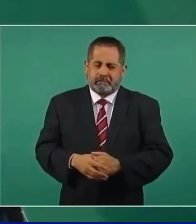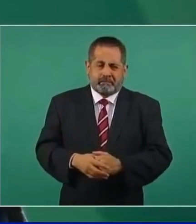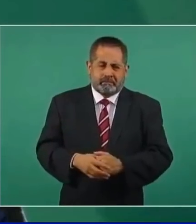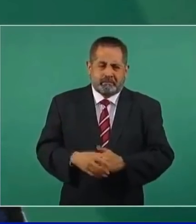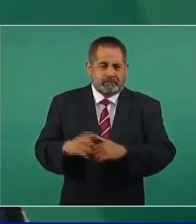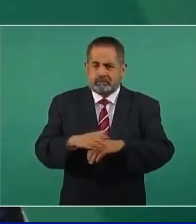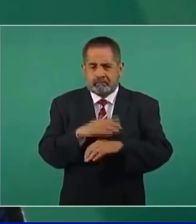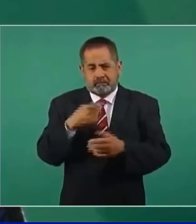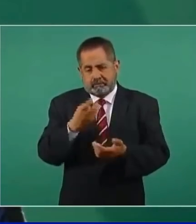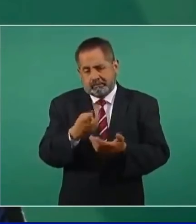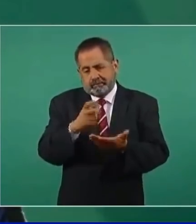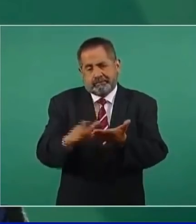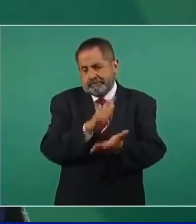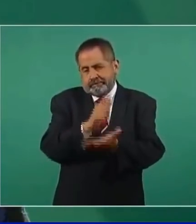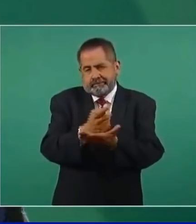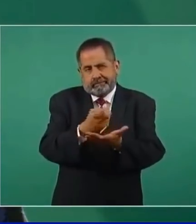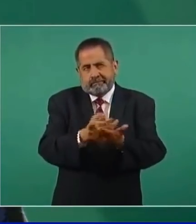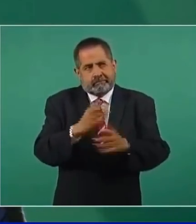Porque así está la ley.